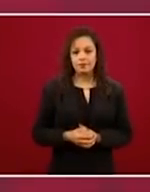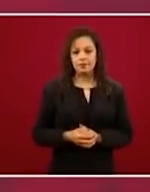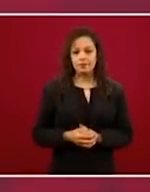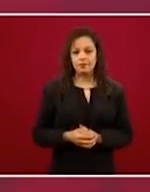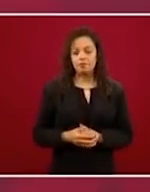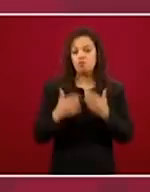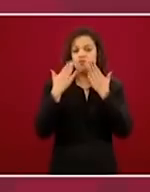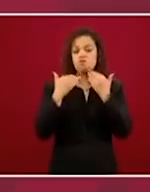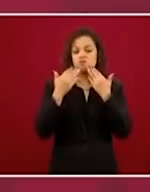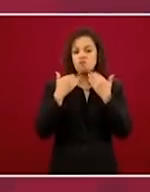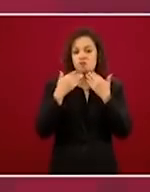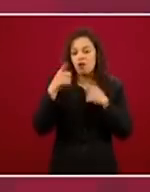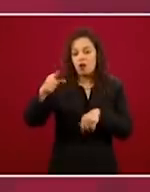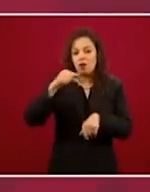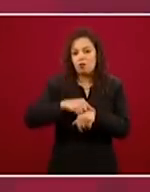especialistas